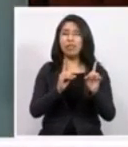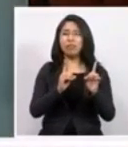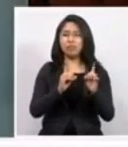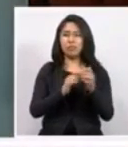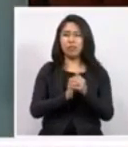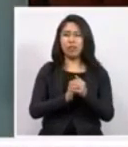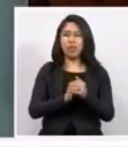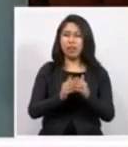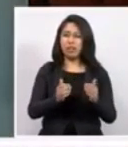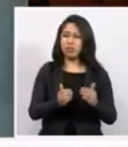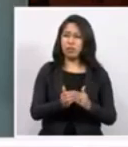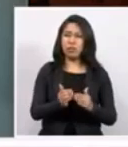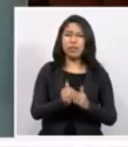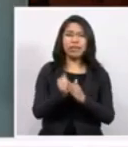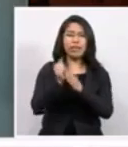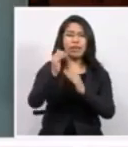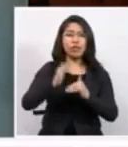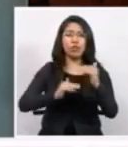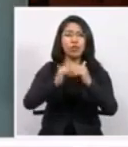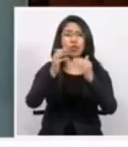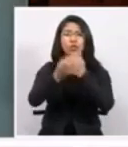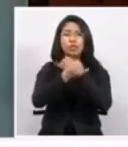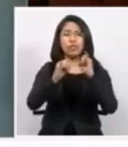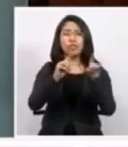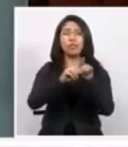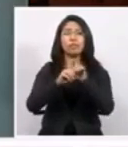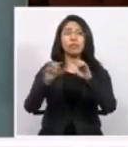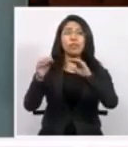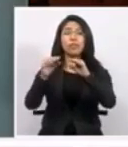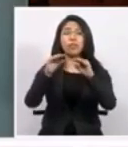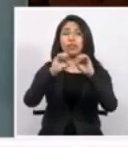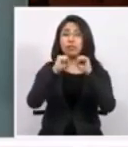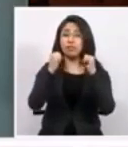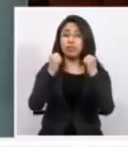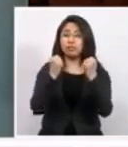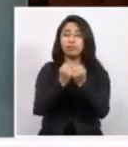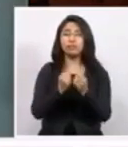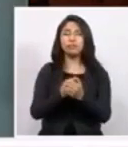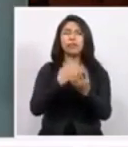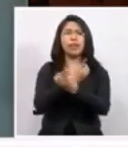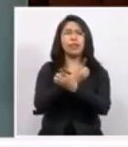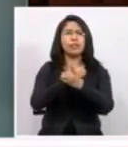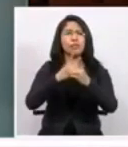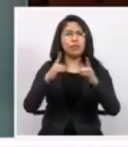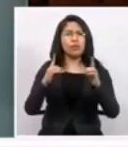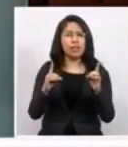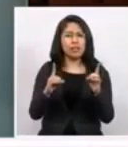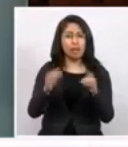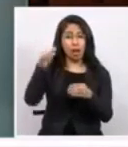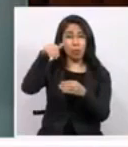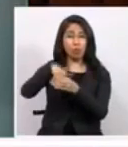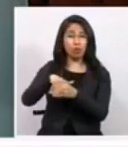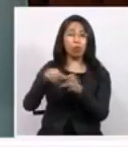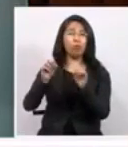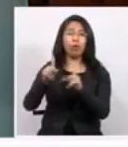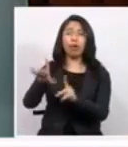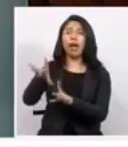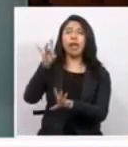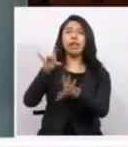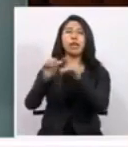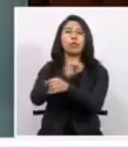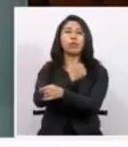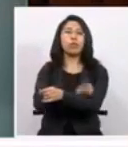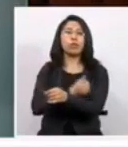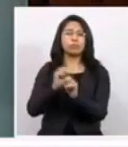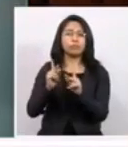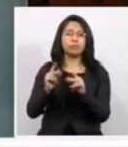nuestra institucionalidad y de nuestra sociedad. La democracia no solo es el voto para elegir autoridades en todos